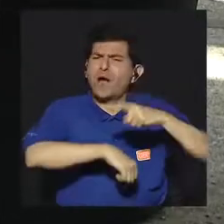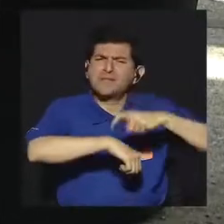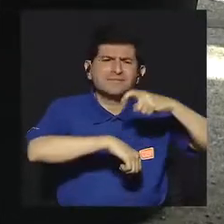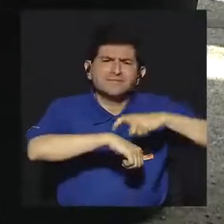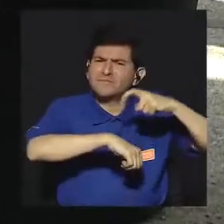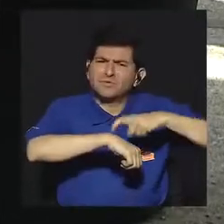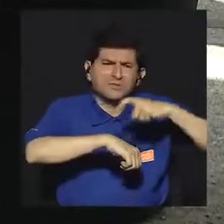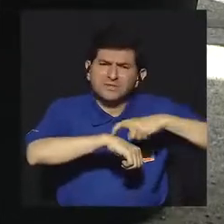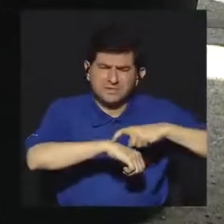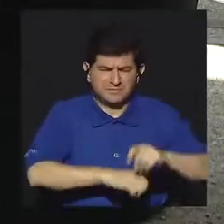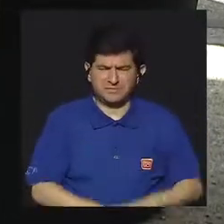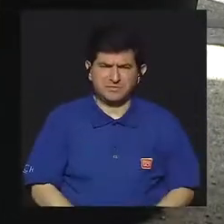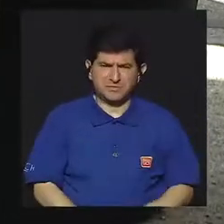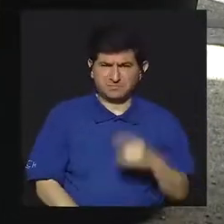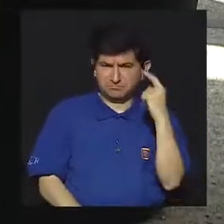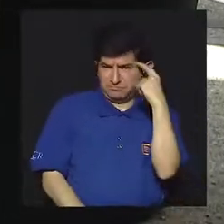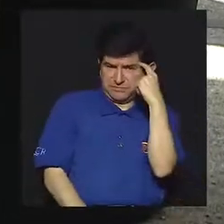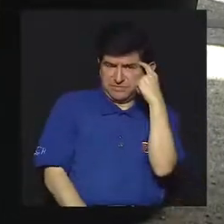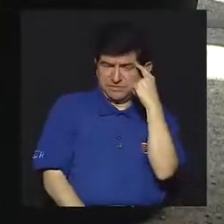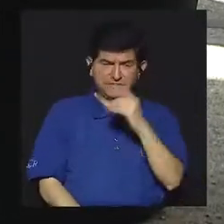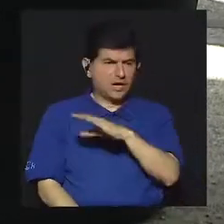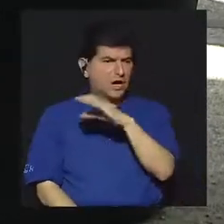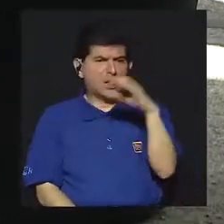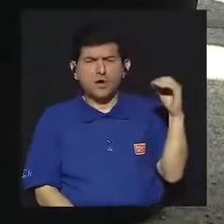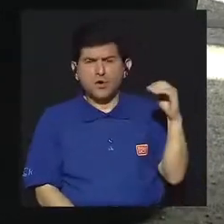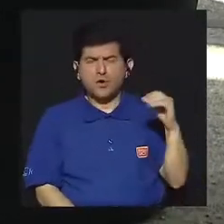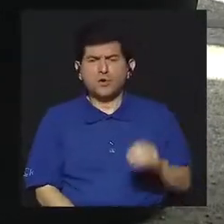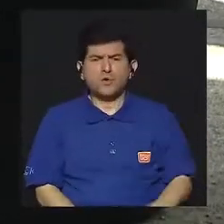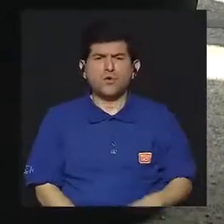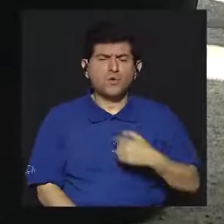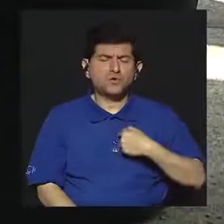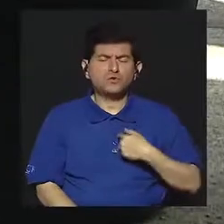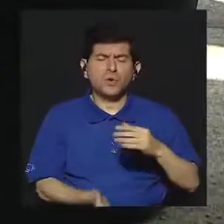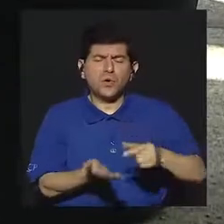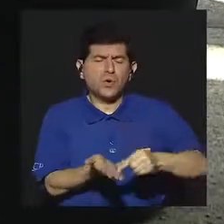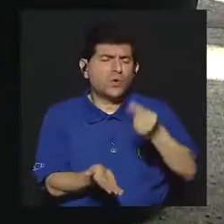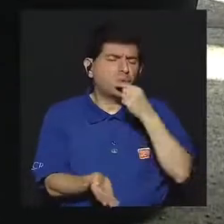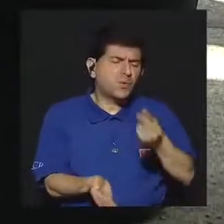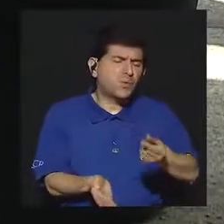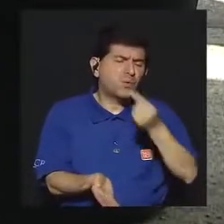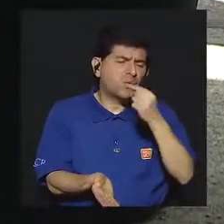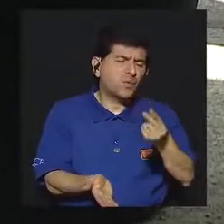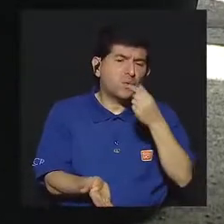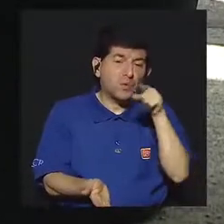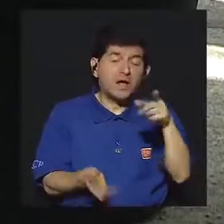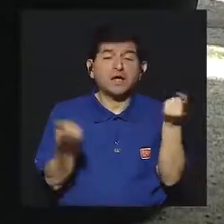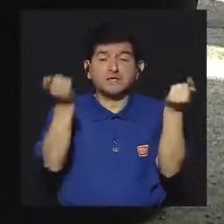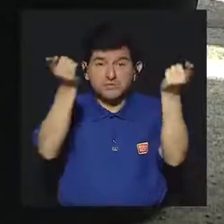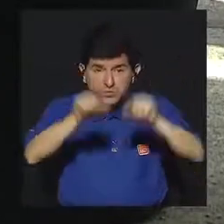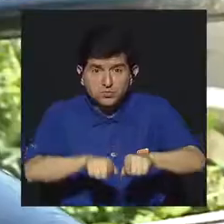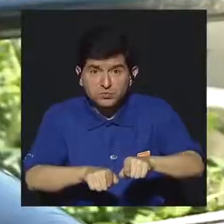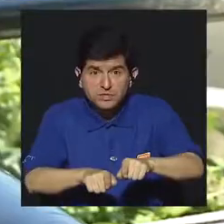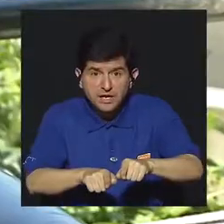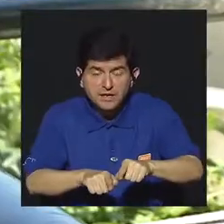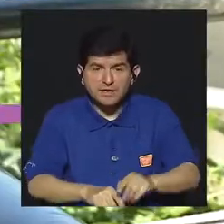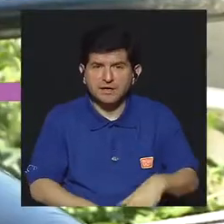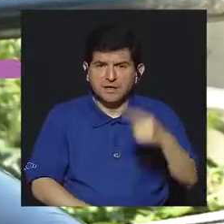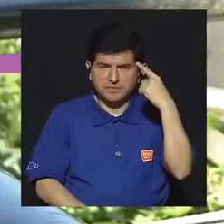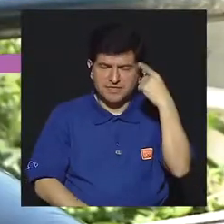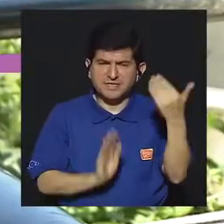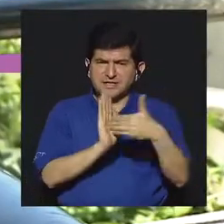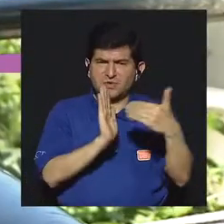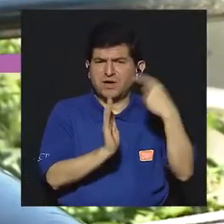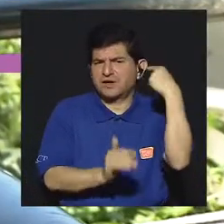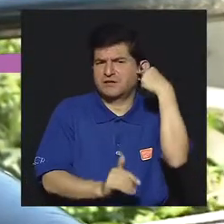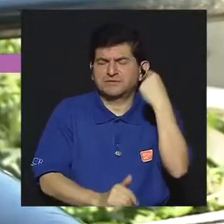tiempo debe pasar qué tanto tiempo tengo que tomar un medicamento para que eso ocurra en términos